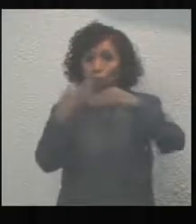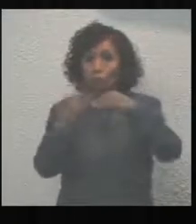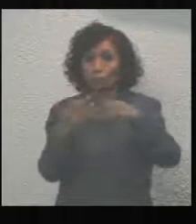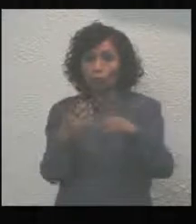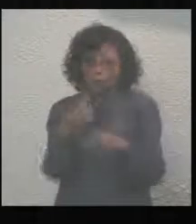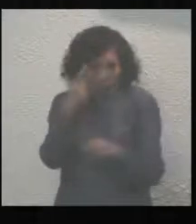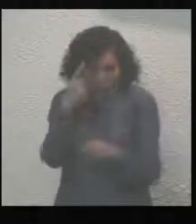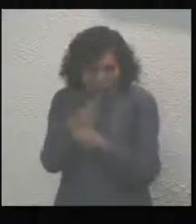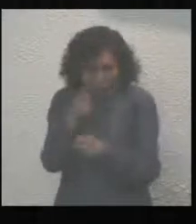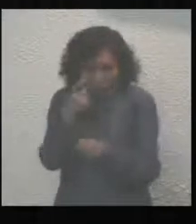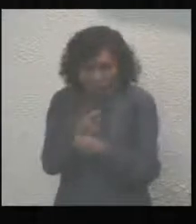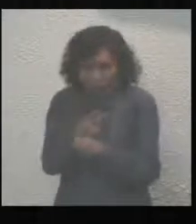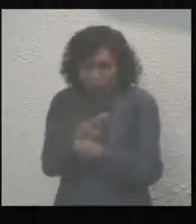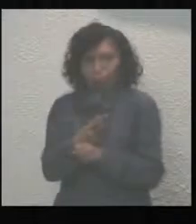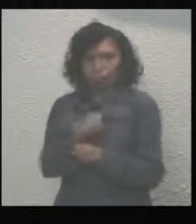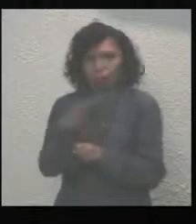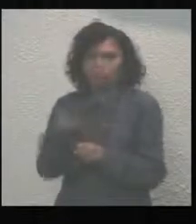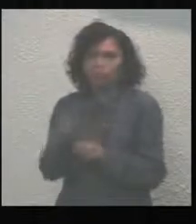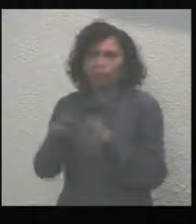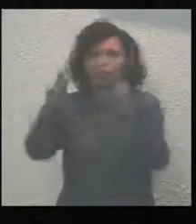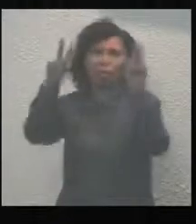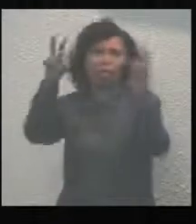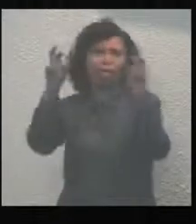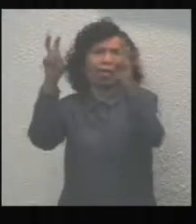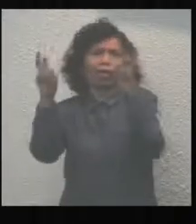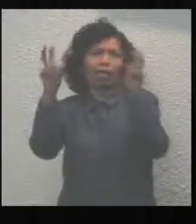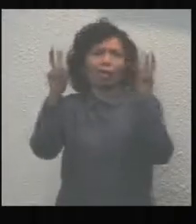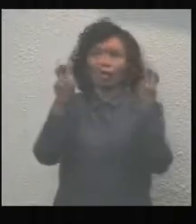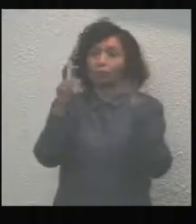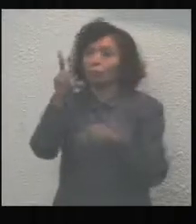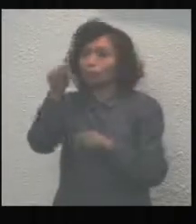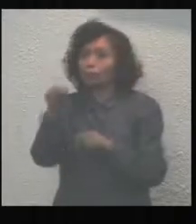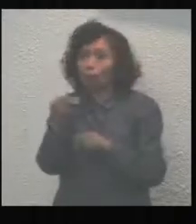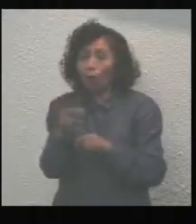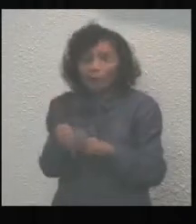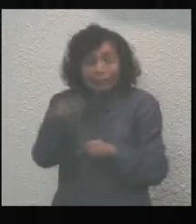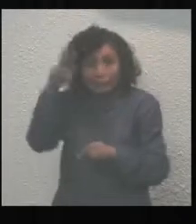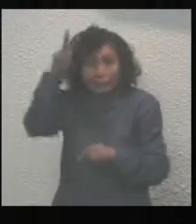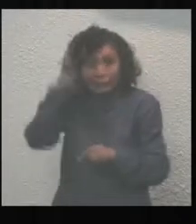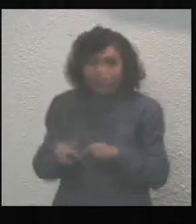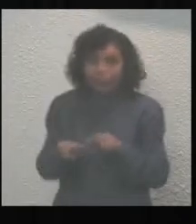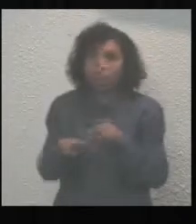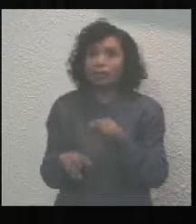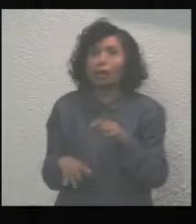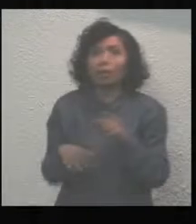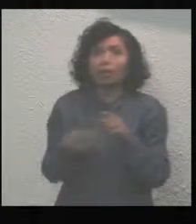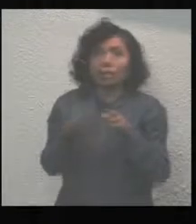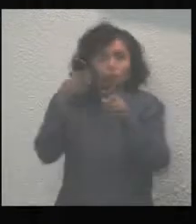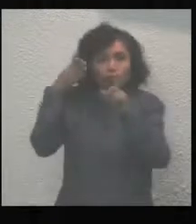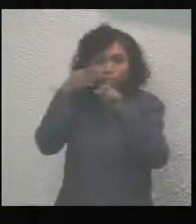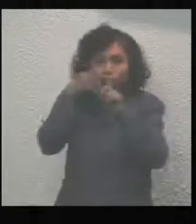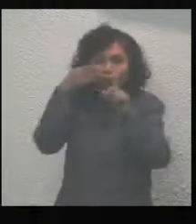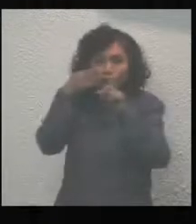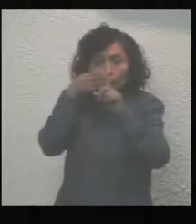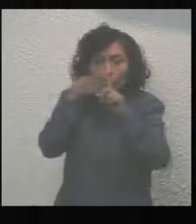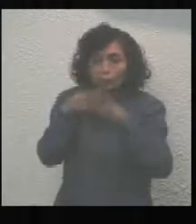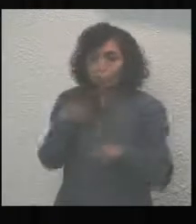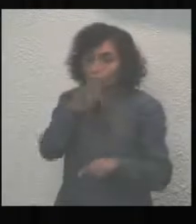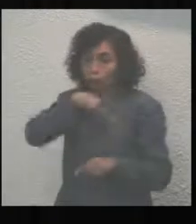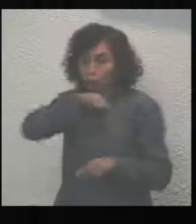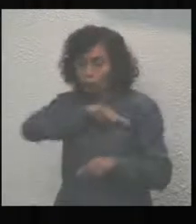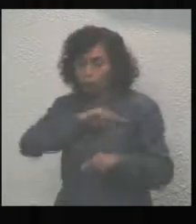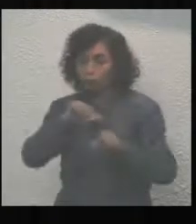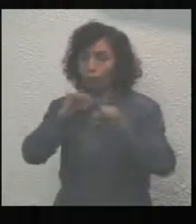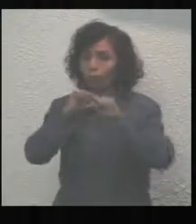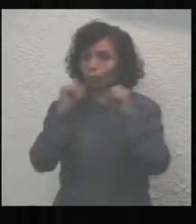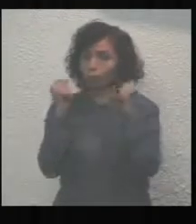los pobres No es un eslogan publicitario es una necesidad Si queremos tener futuro como sociedad estable